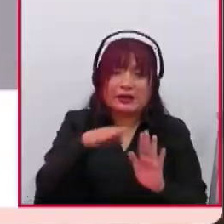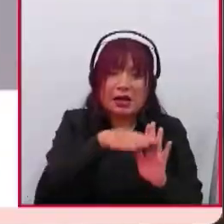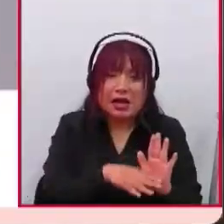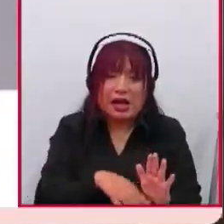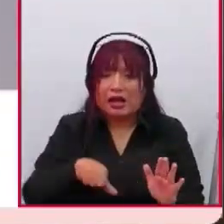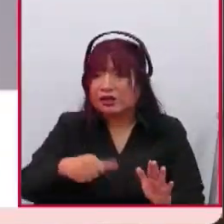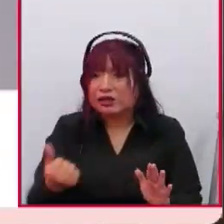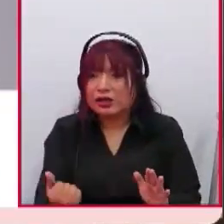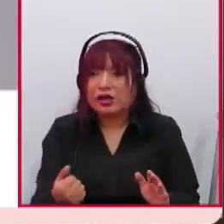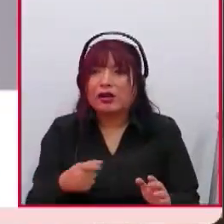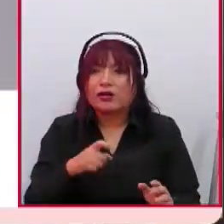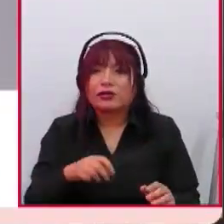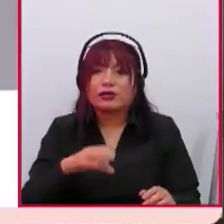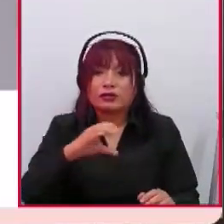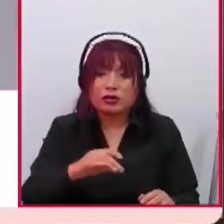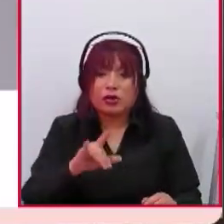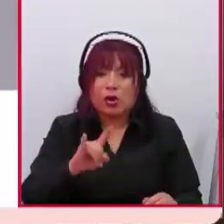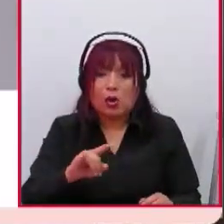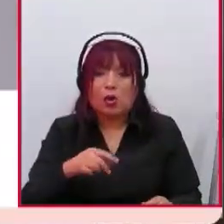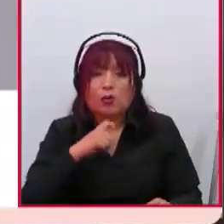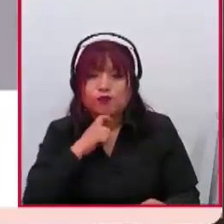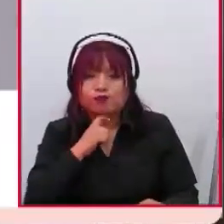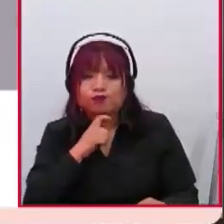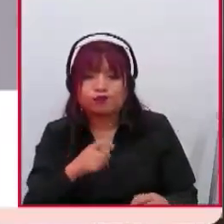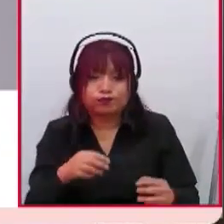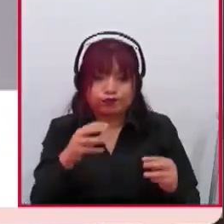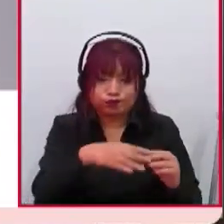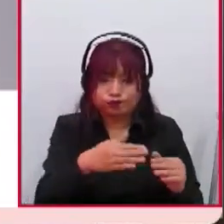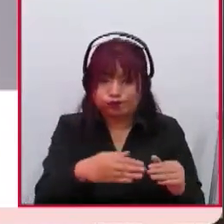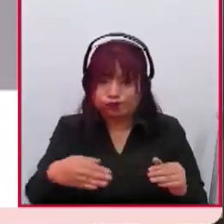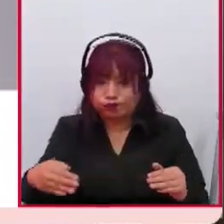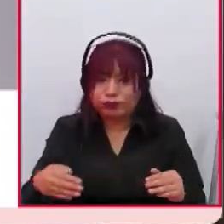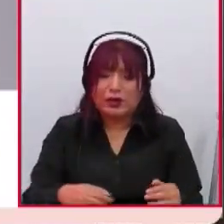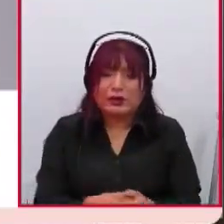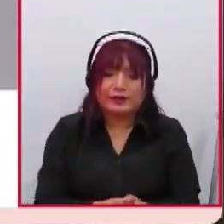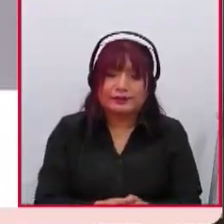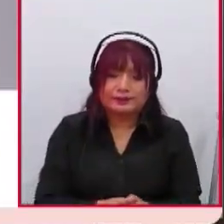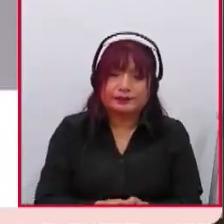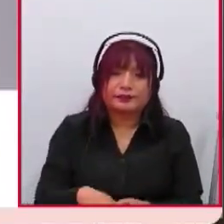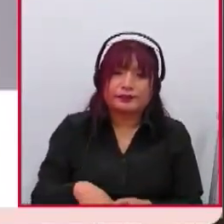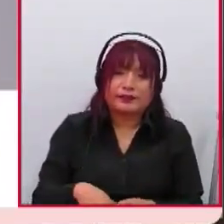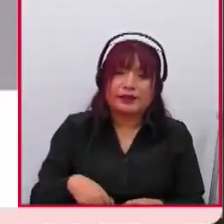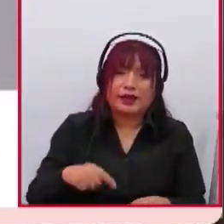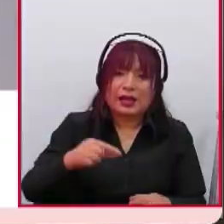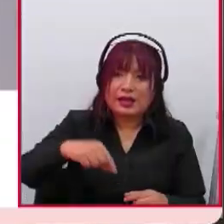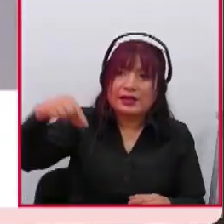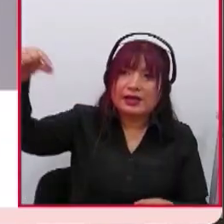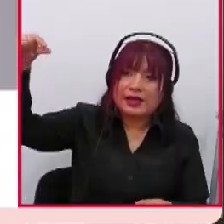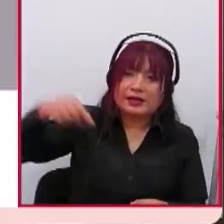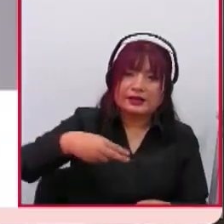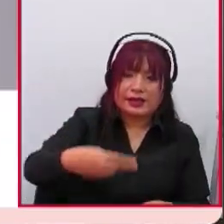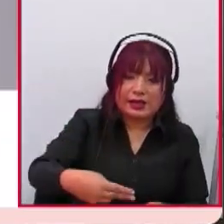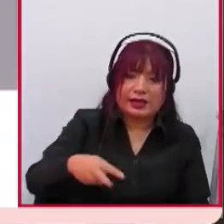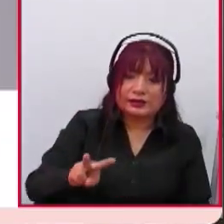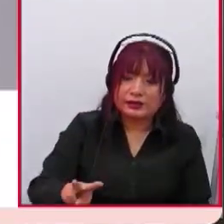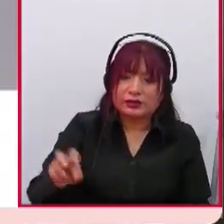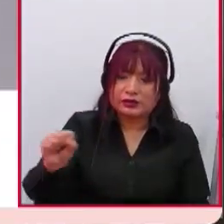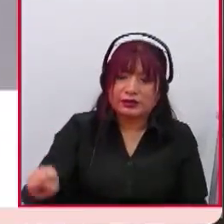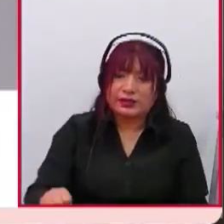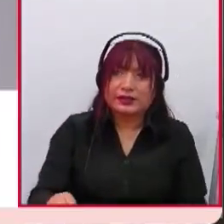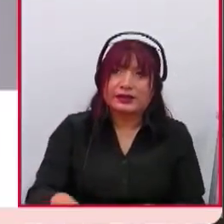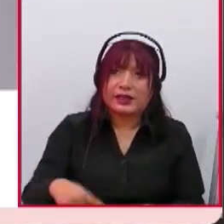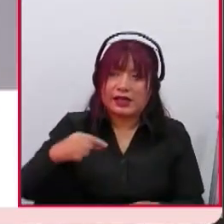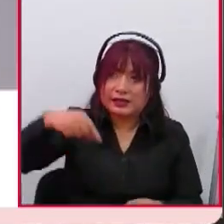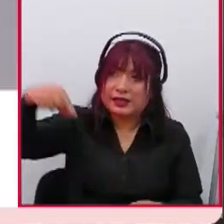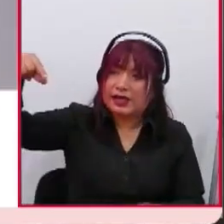especies mineralógicas de cobre, se genera el gas, el H2S. Parte de ese gas nosotros lo extraemos